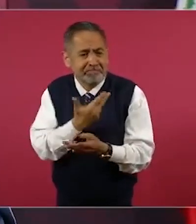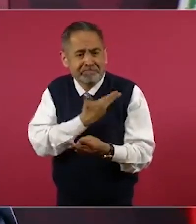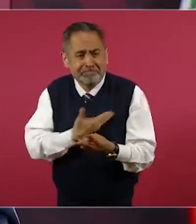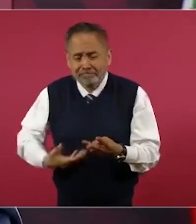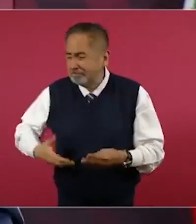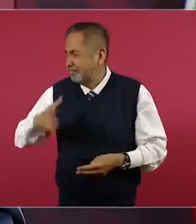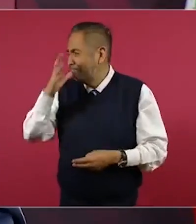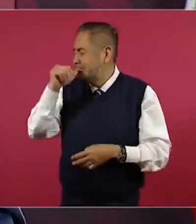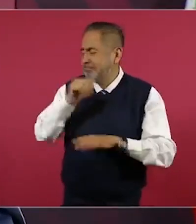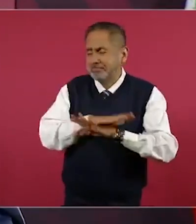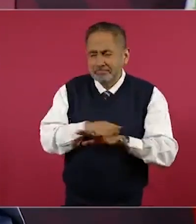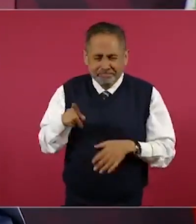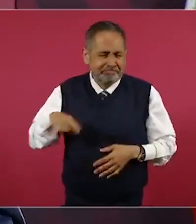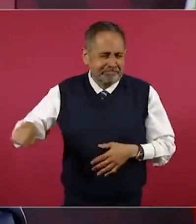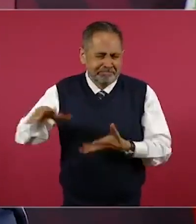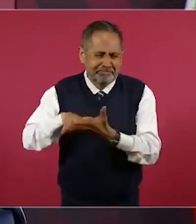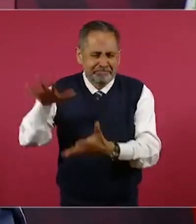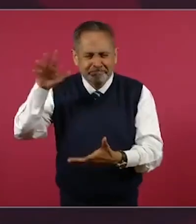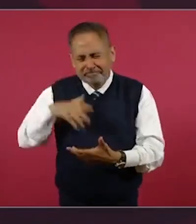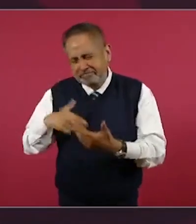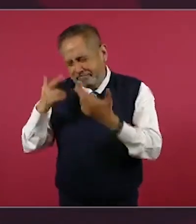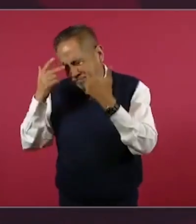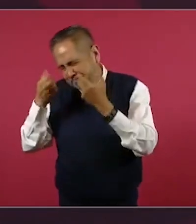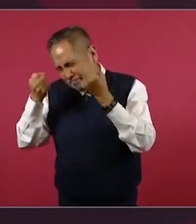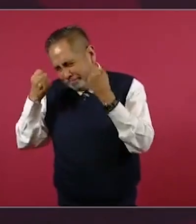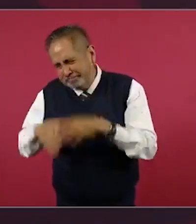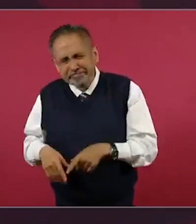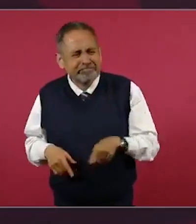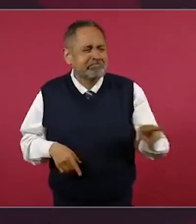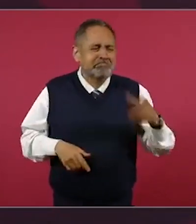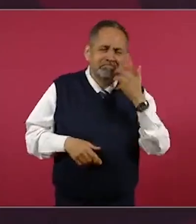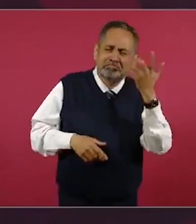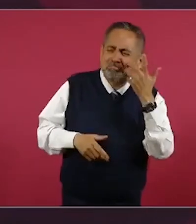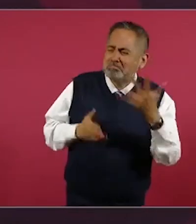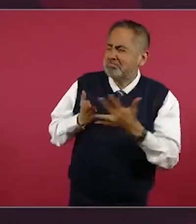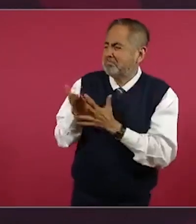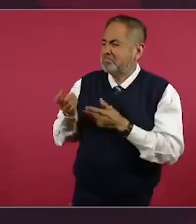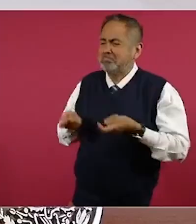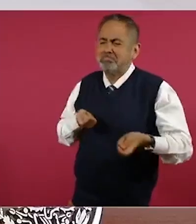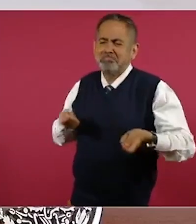poder eh las cartas están marcadas eh